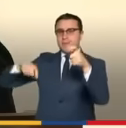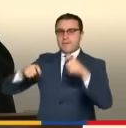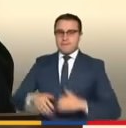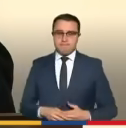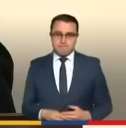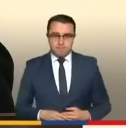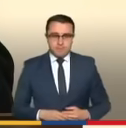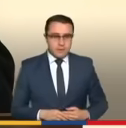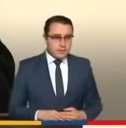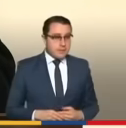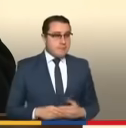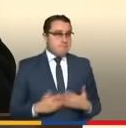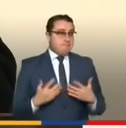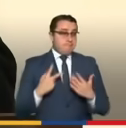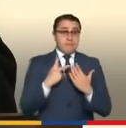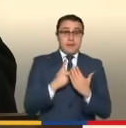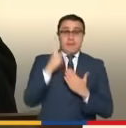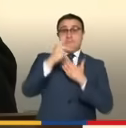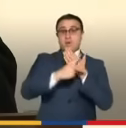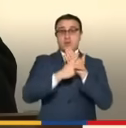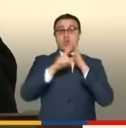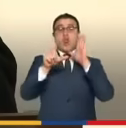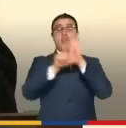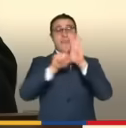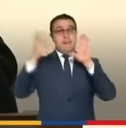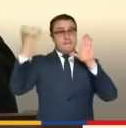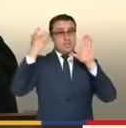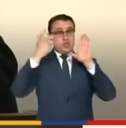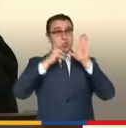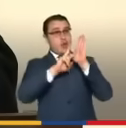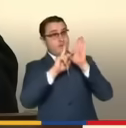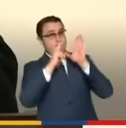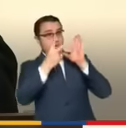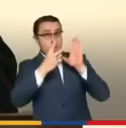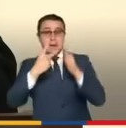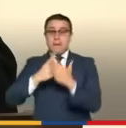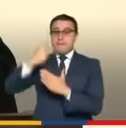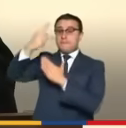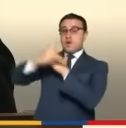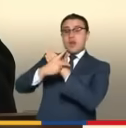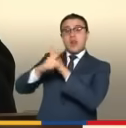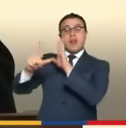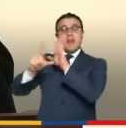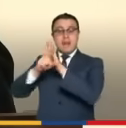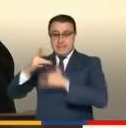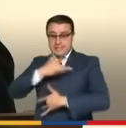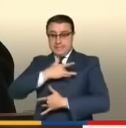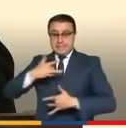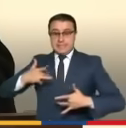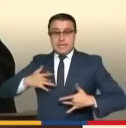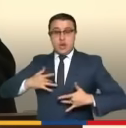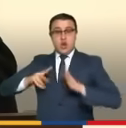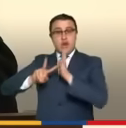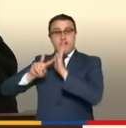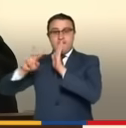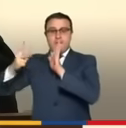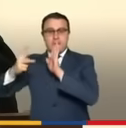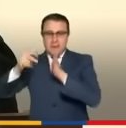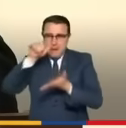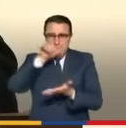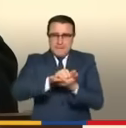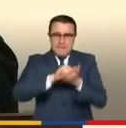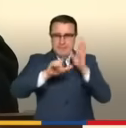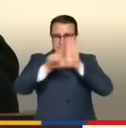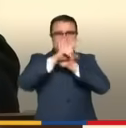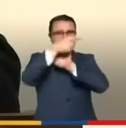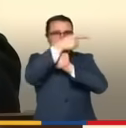Tanto el proyecto de reforma pensional como el de salud, que hace referencia a la reforma de la misma ley, como el laboral, que